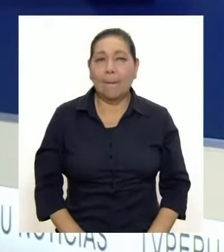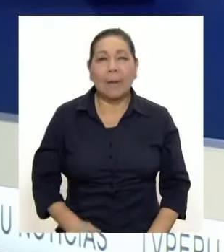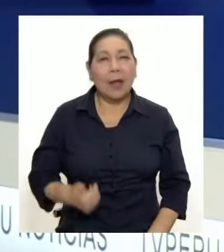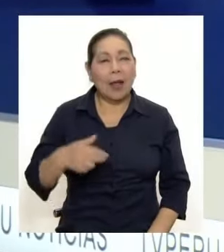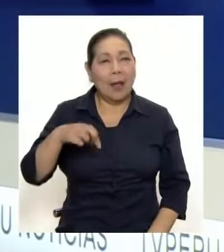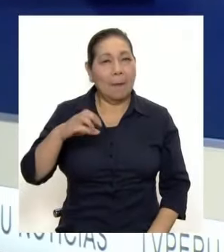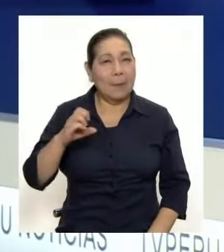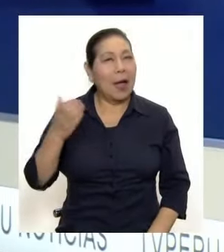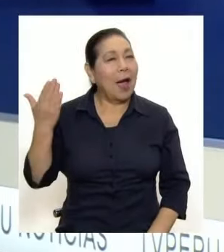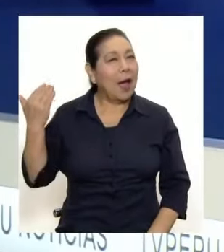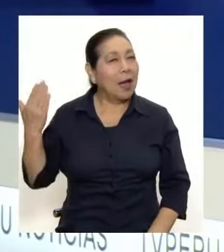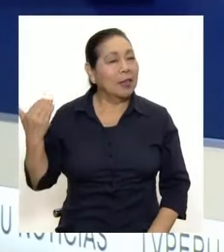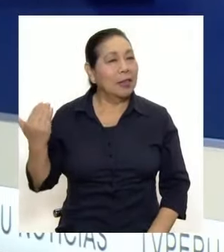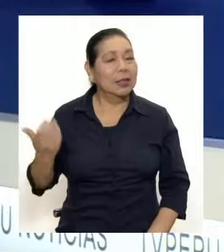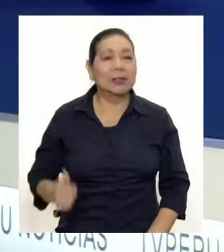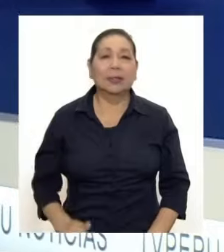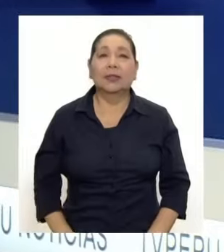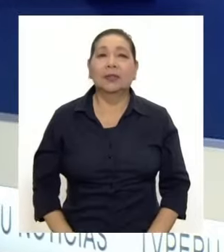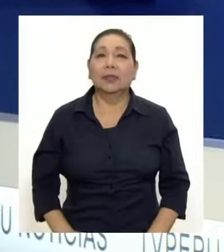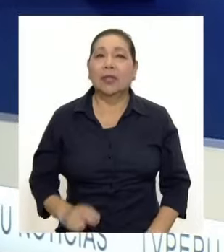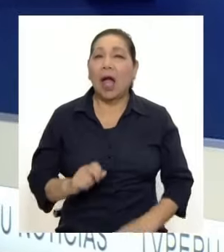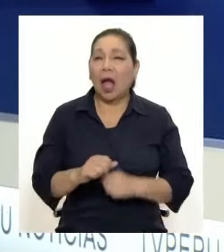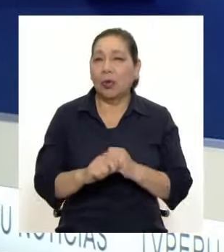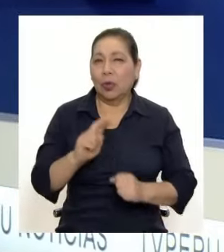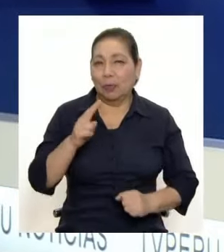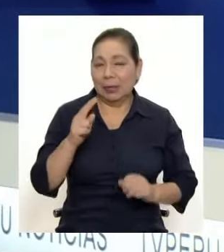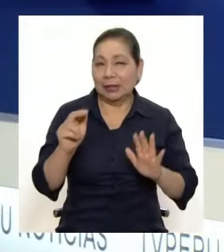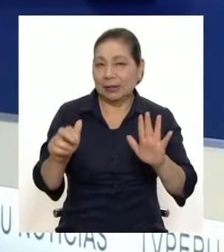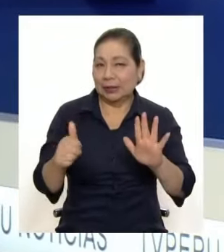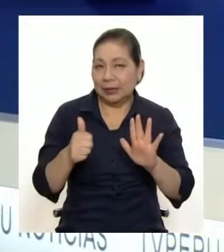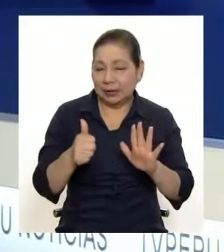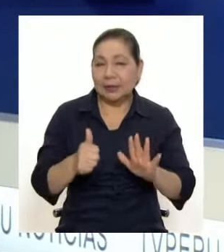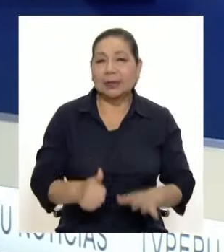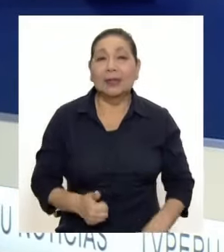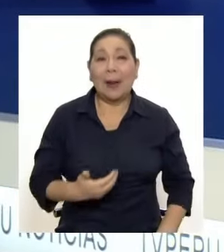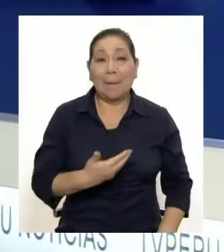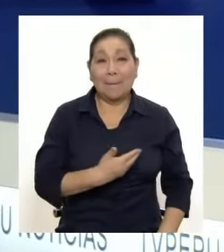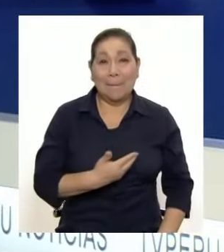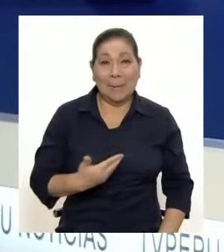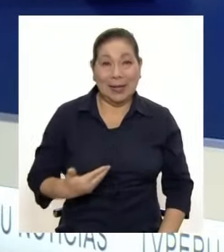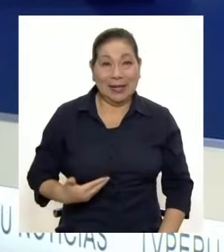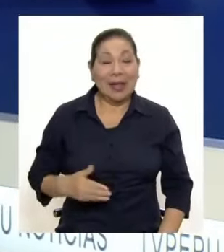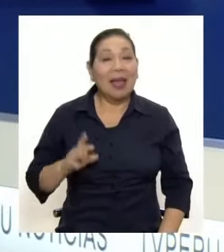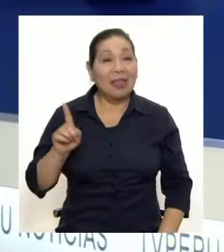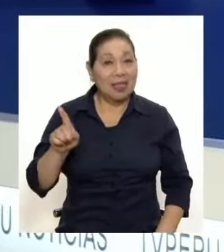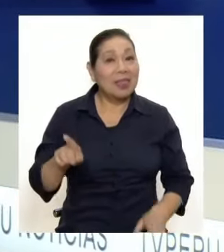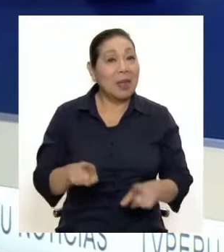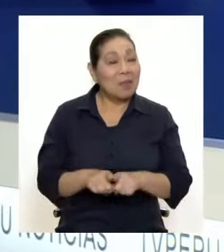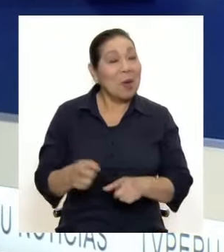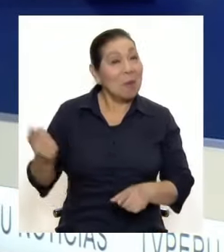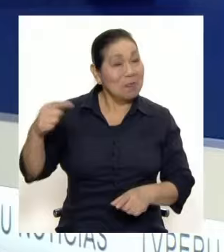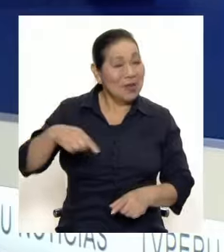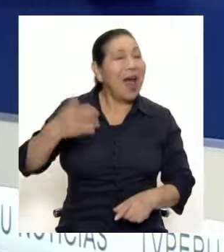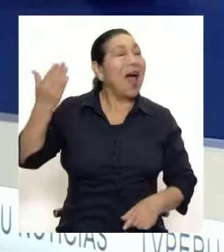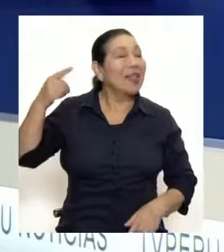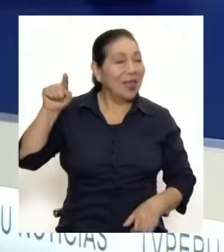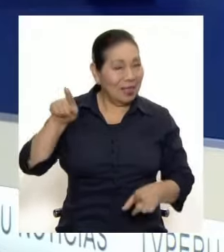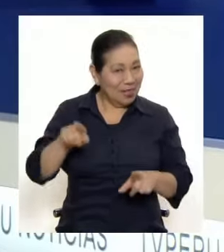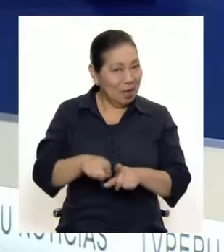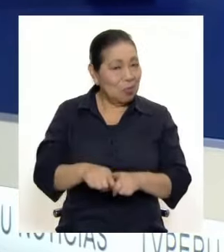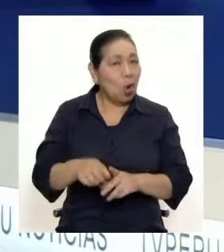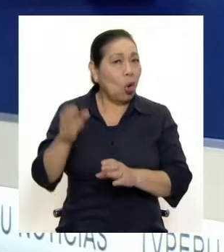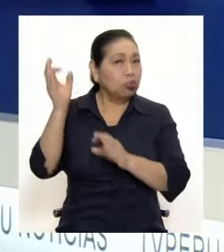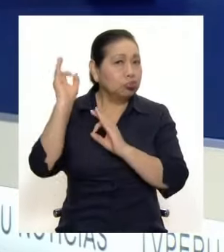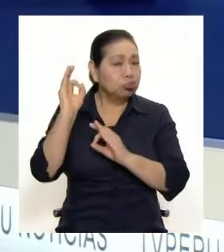peca anterior donde Perú fue sede 2016 el presidente shinin también estuvo acá en el Perú y tuvo un